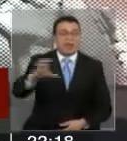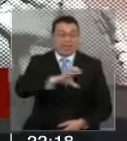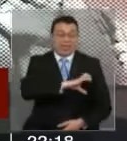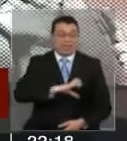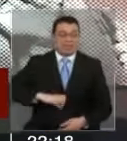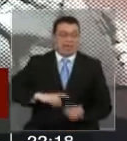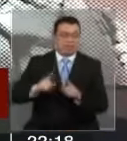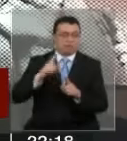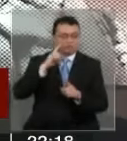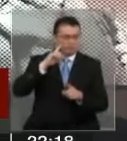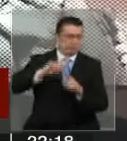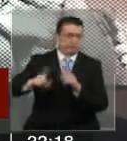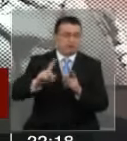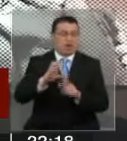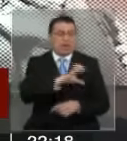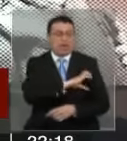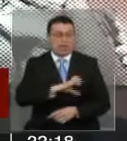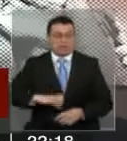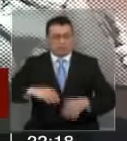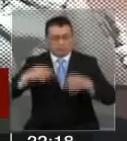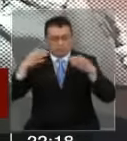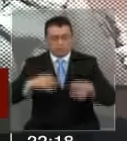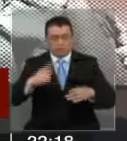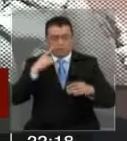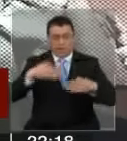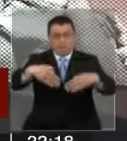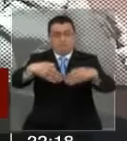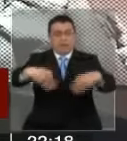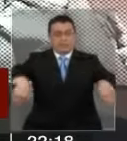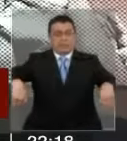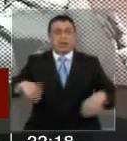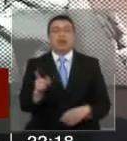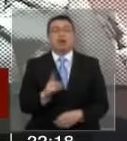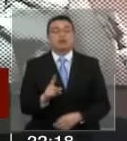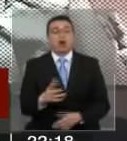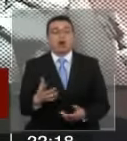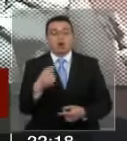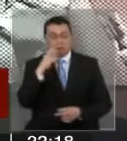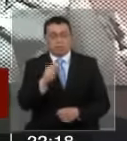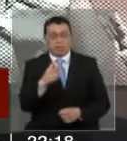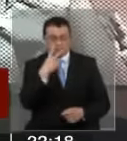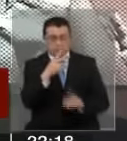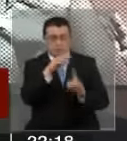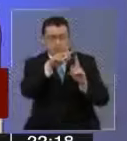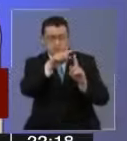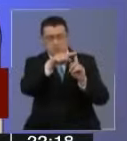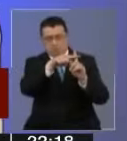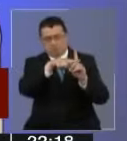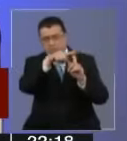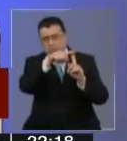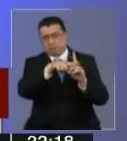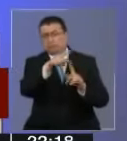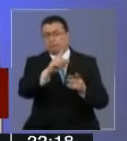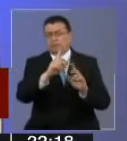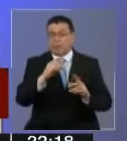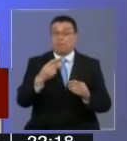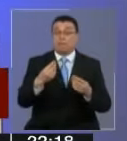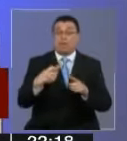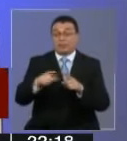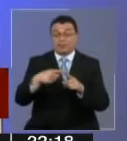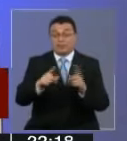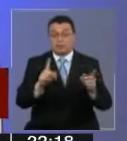Estado. La gente siente que el Estado sea una especie de ente imparcial que es capaz de mirar y medir informe, con la misma tres vara informes, a distintos cinco informes. Actores. Estamos hablando de